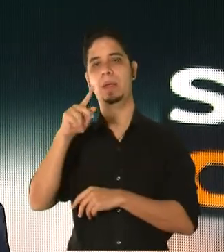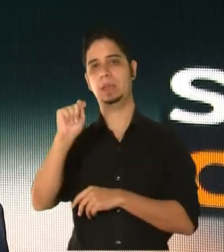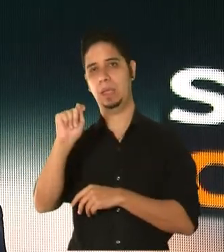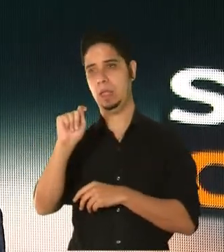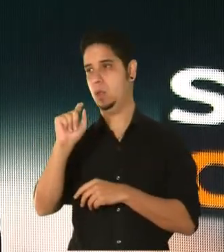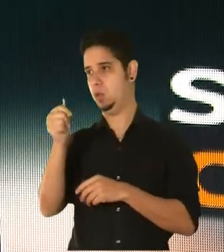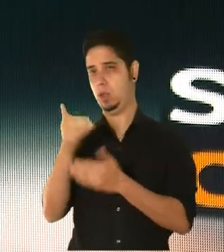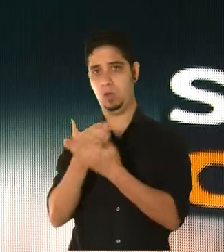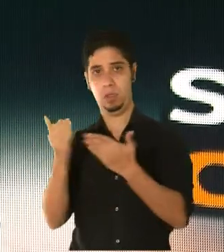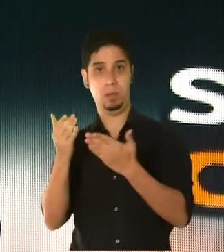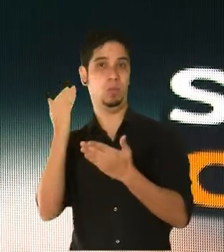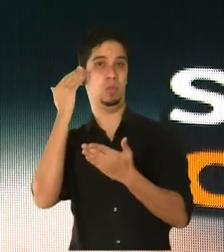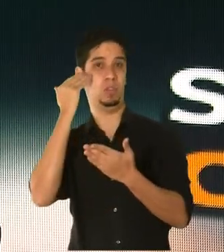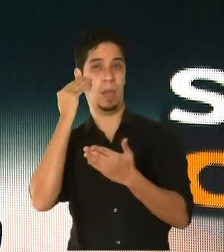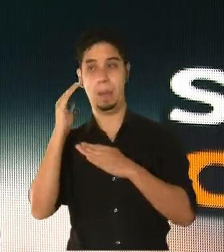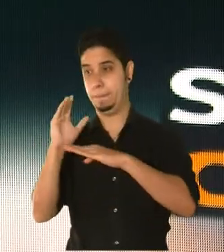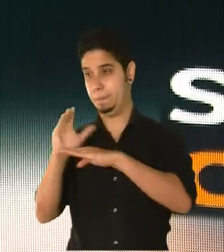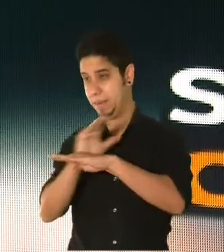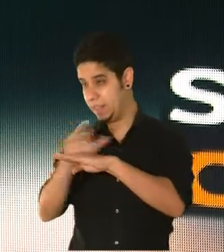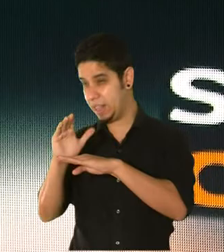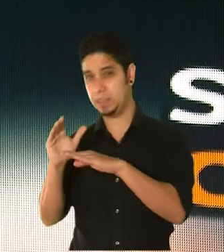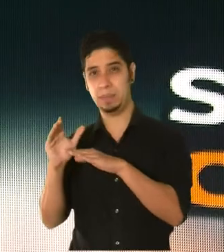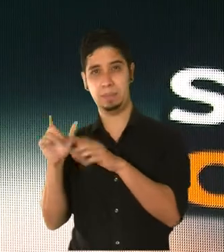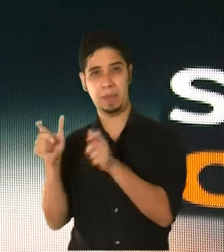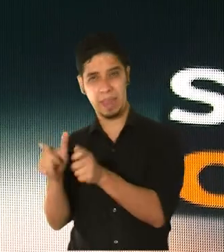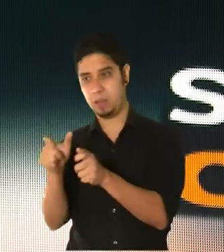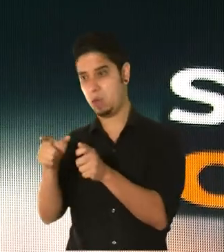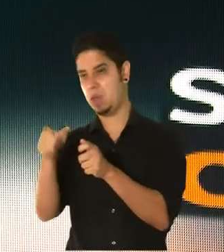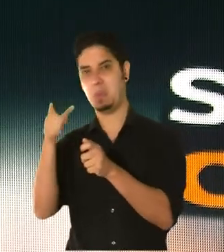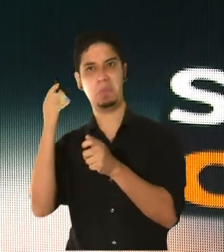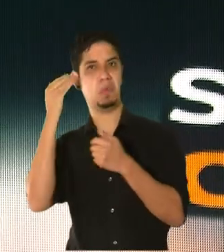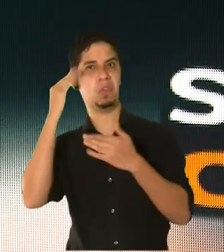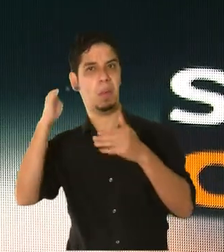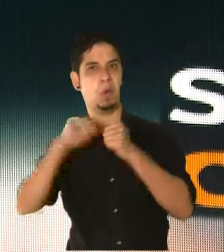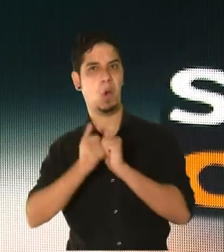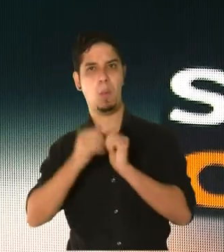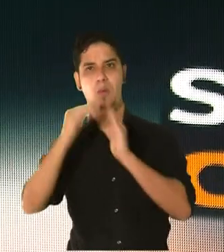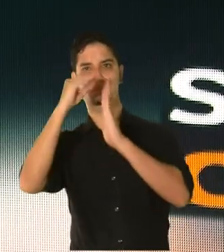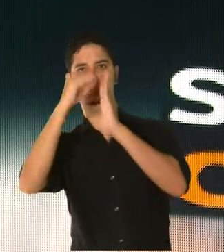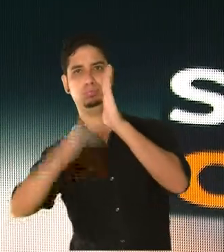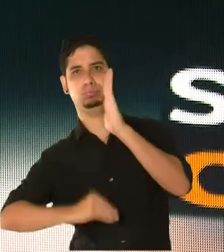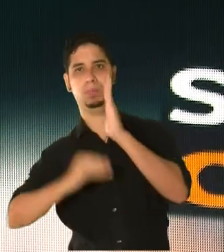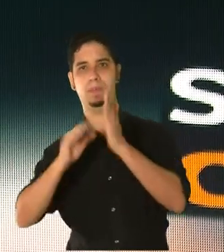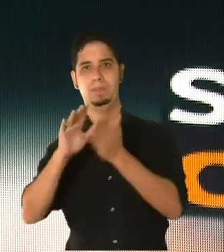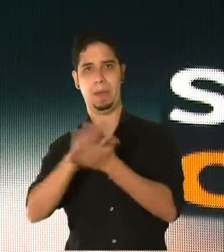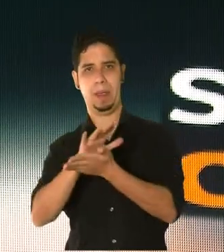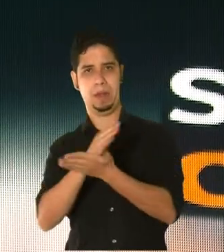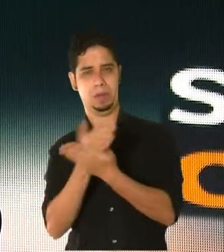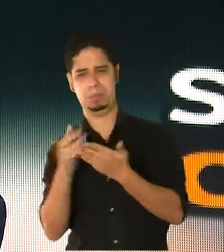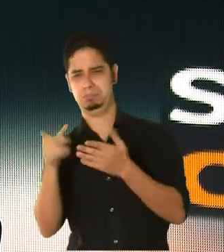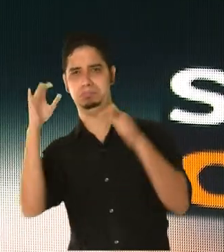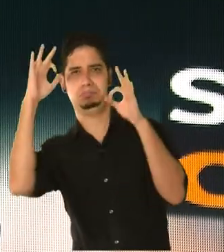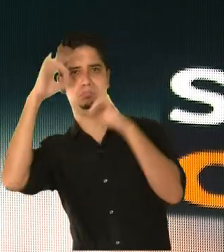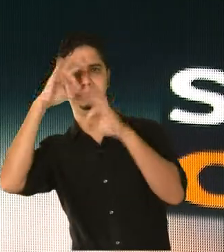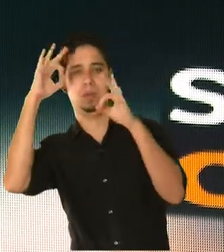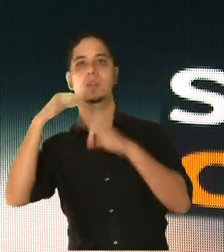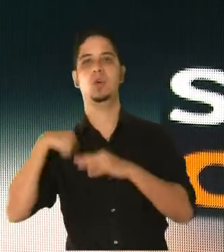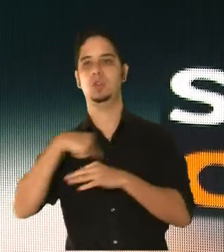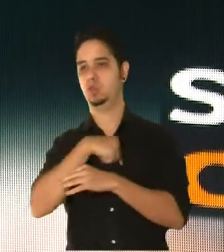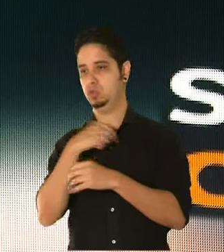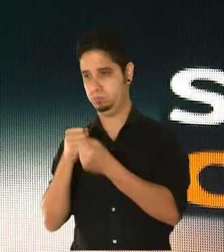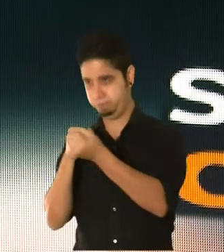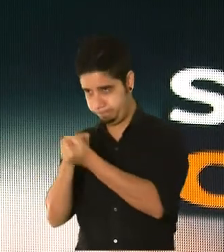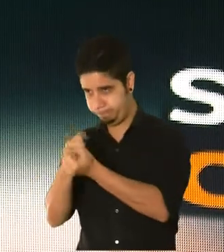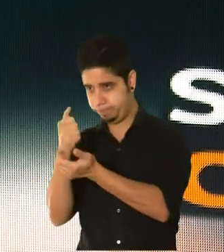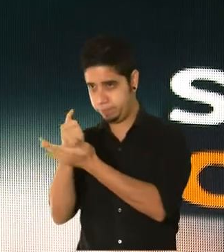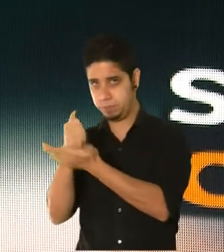para un empresario pequeño llenar estos documentos que en muchas ocasiones están contables para que lo pueda este montar y